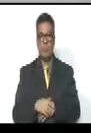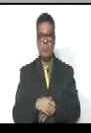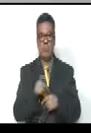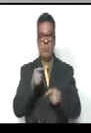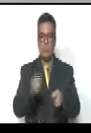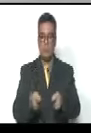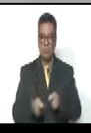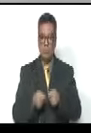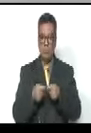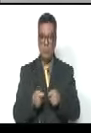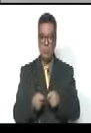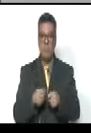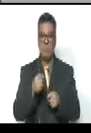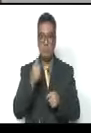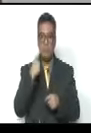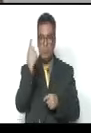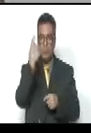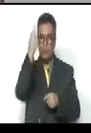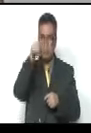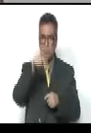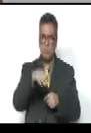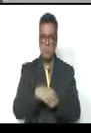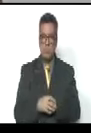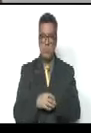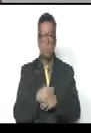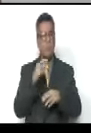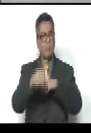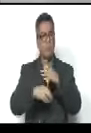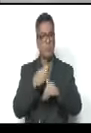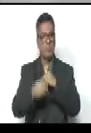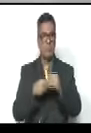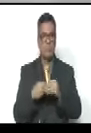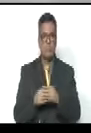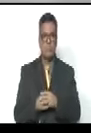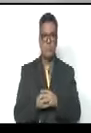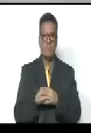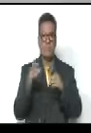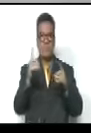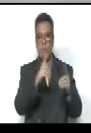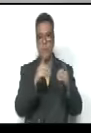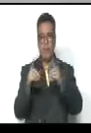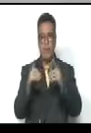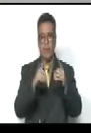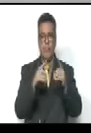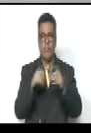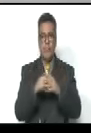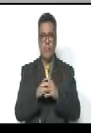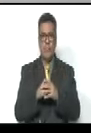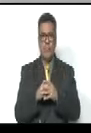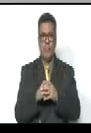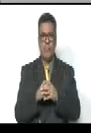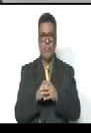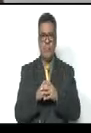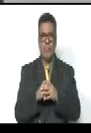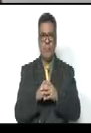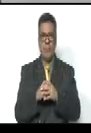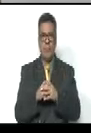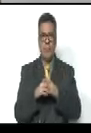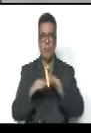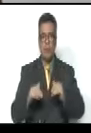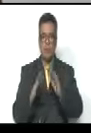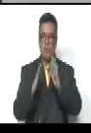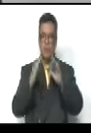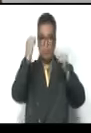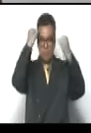intento exitoso de llevar el diálogo, la confrontación